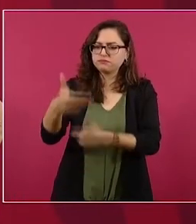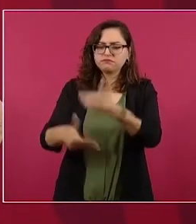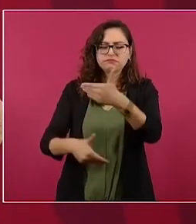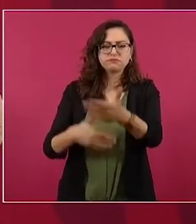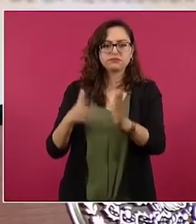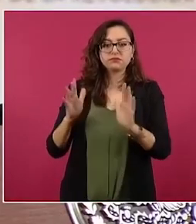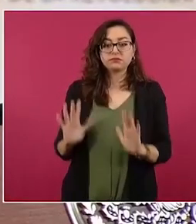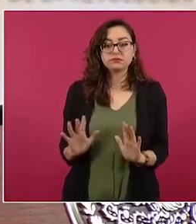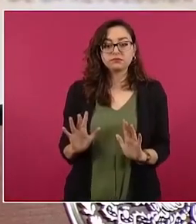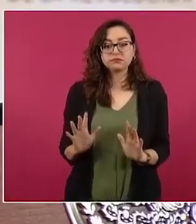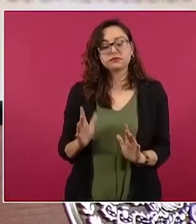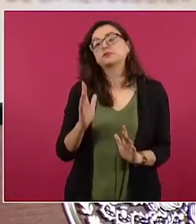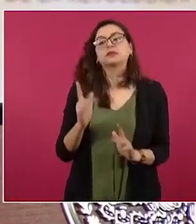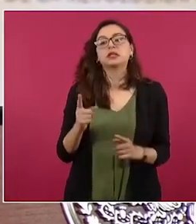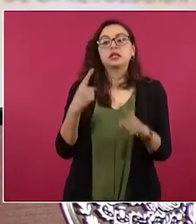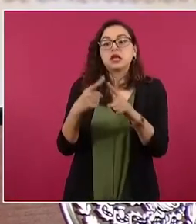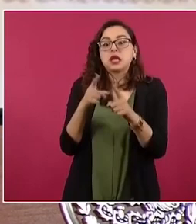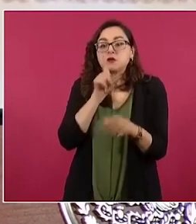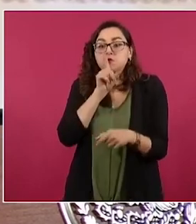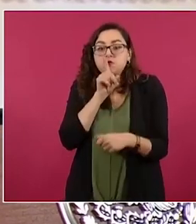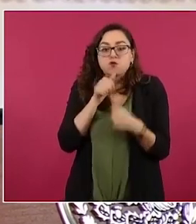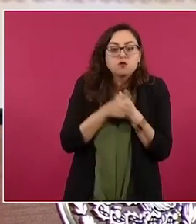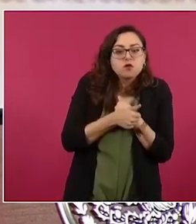quiénes son, ya no hay tapados.